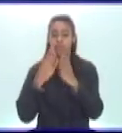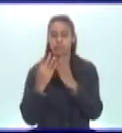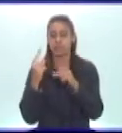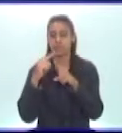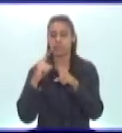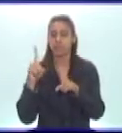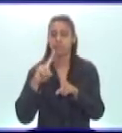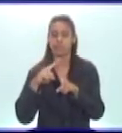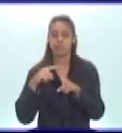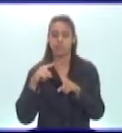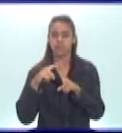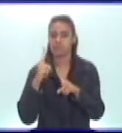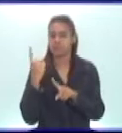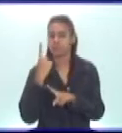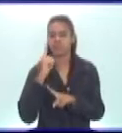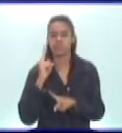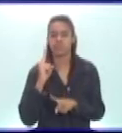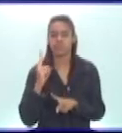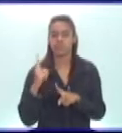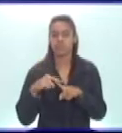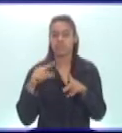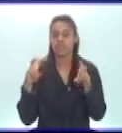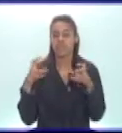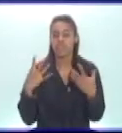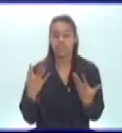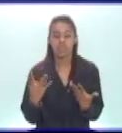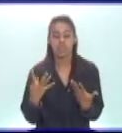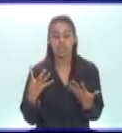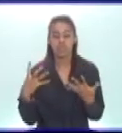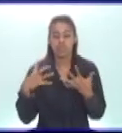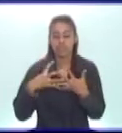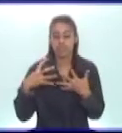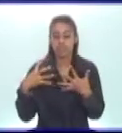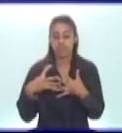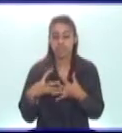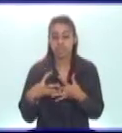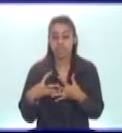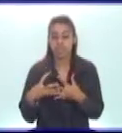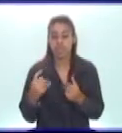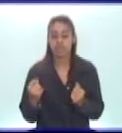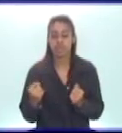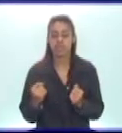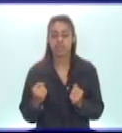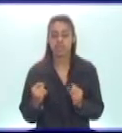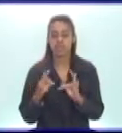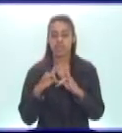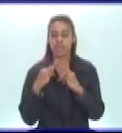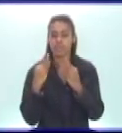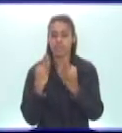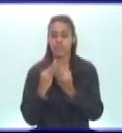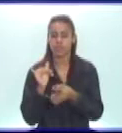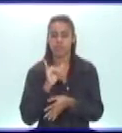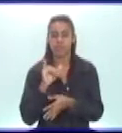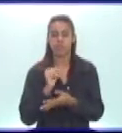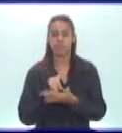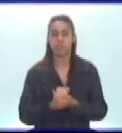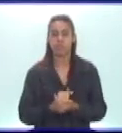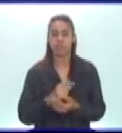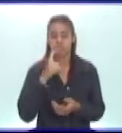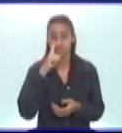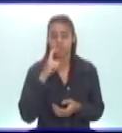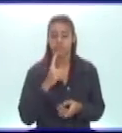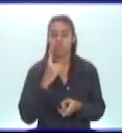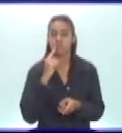escolares, incluso de los temas que se tratan en el estrecho margen en el marco de su familia. Nuestro niño nunca debe